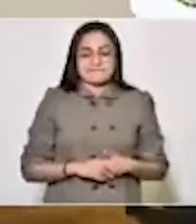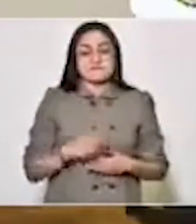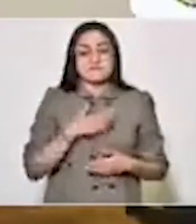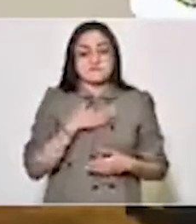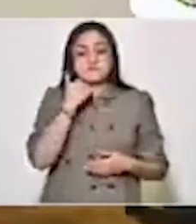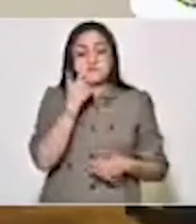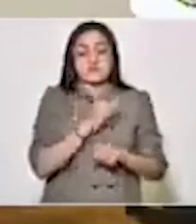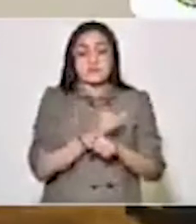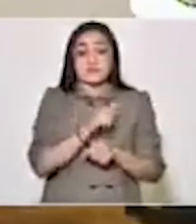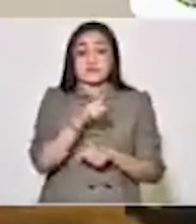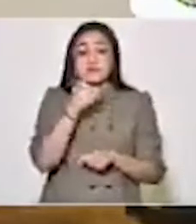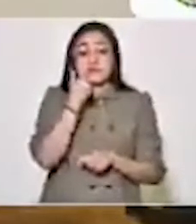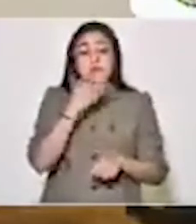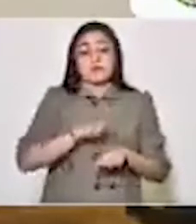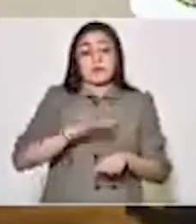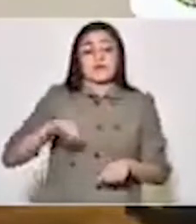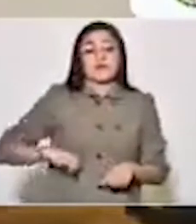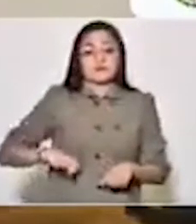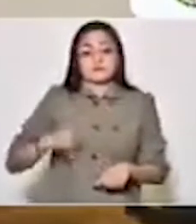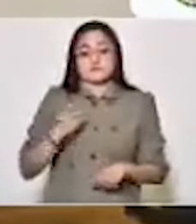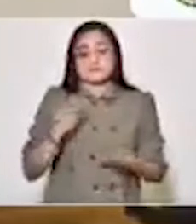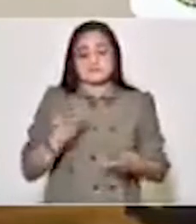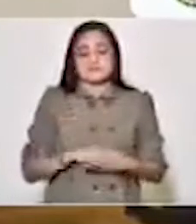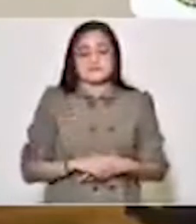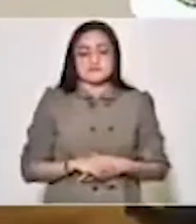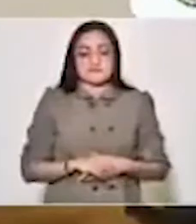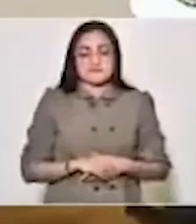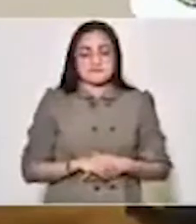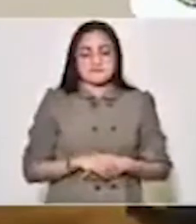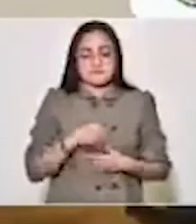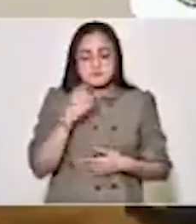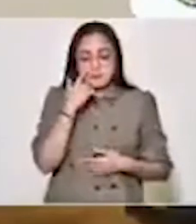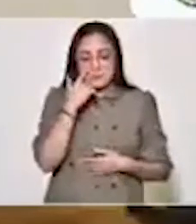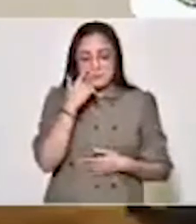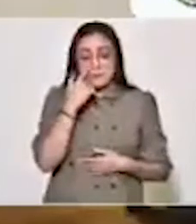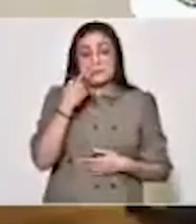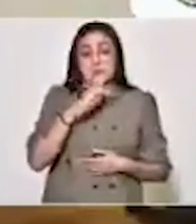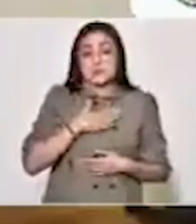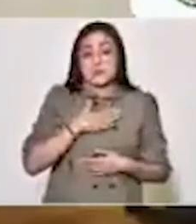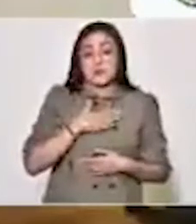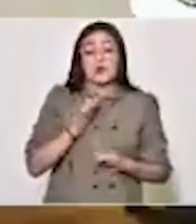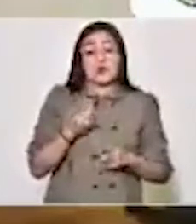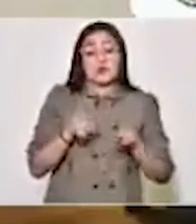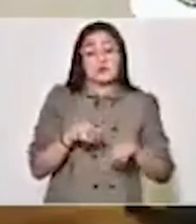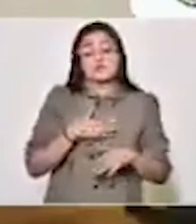Yo quisiera que ellos tuvieran más interés, eso también, pero eso ya no depende de nosotros.